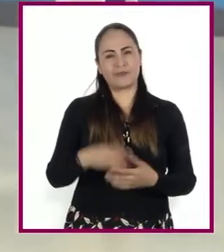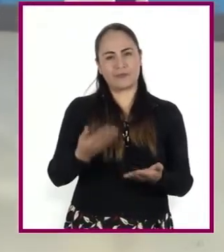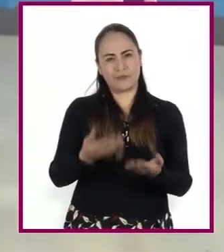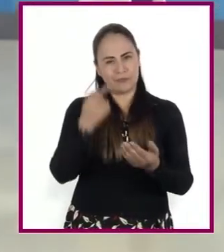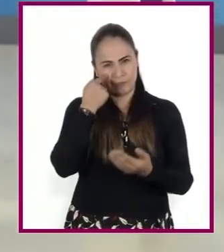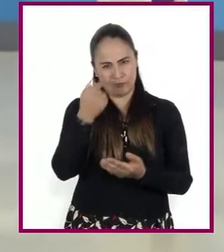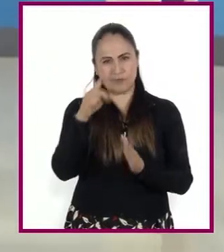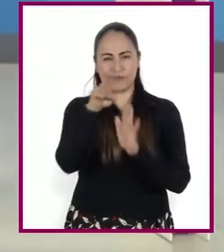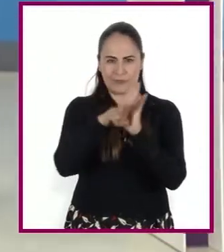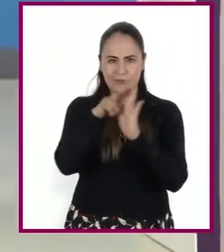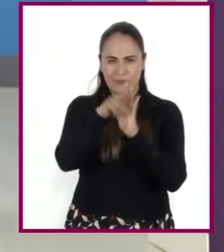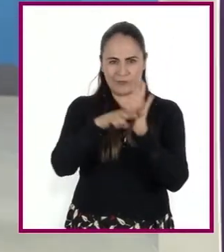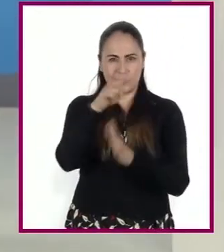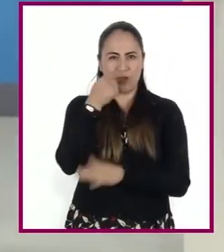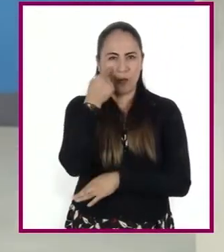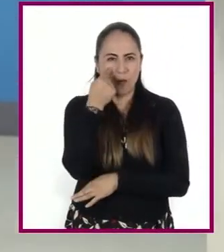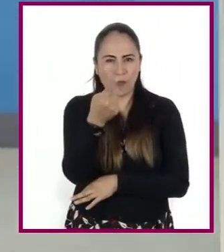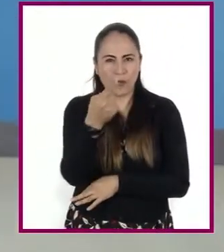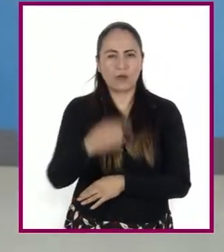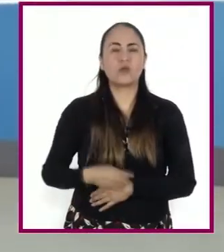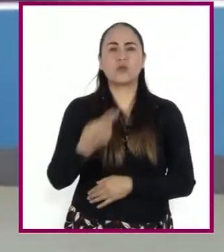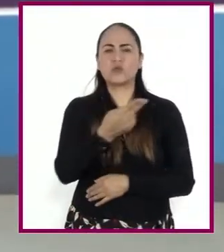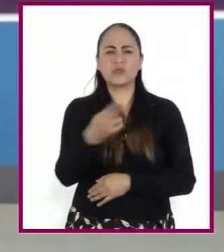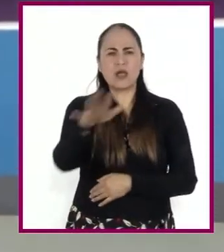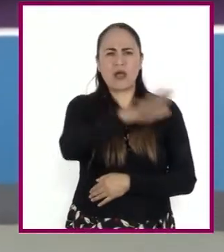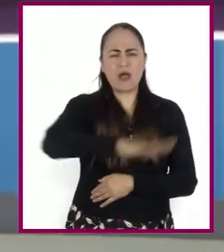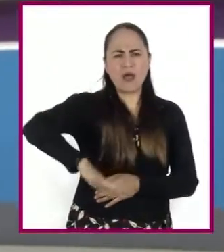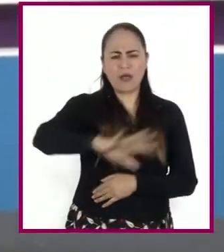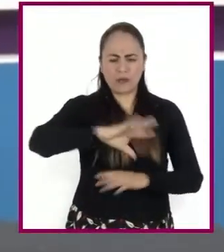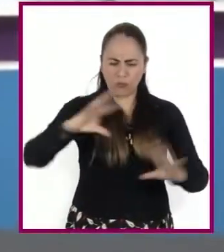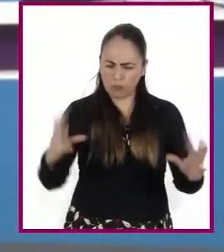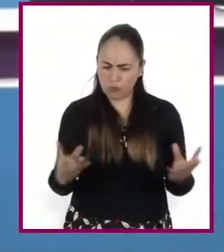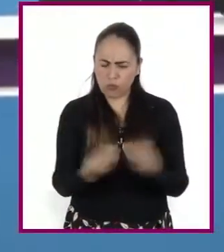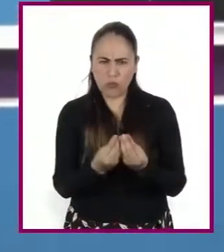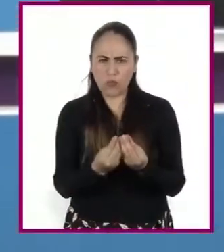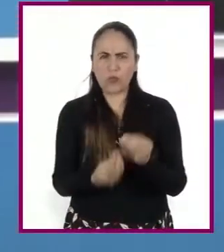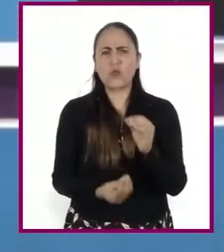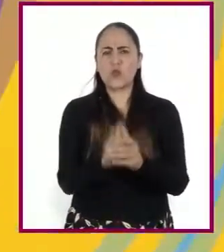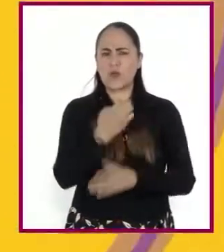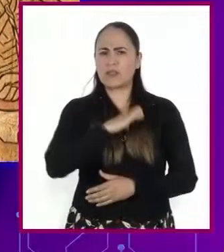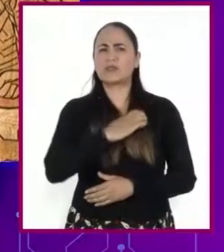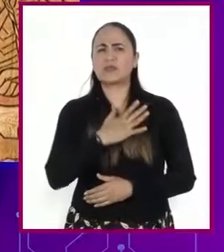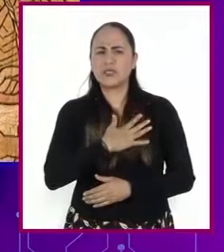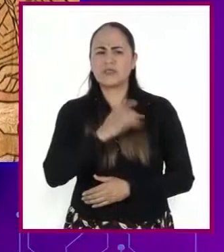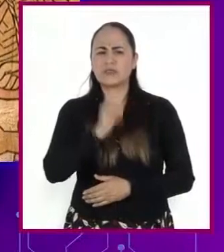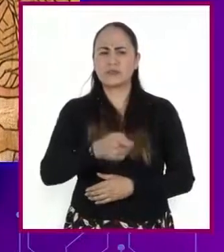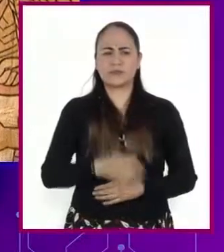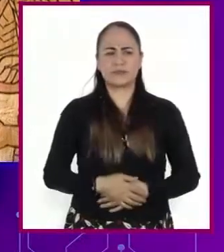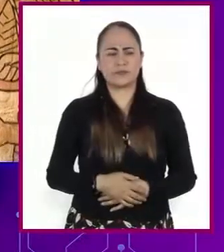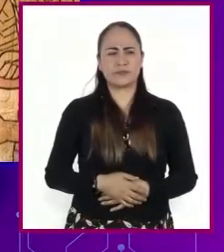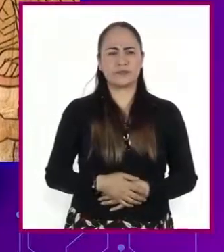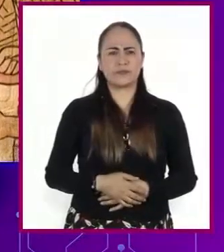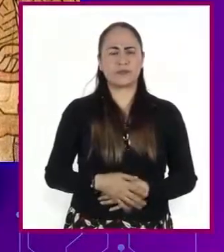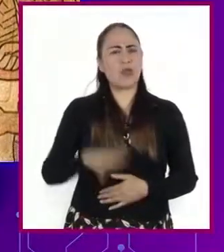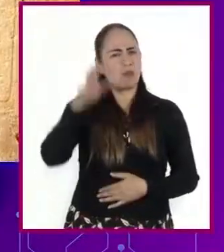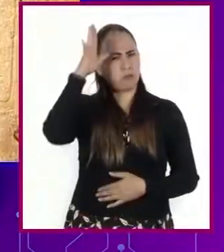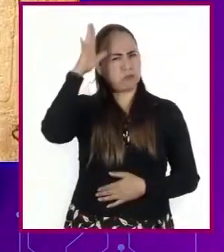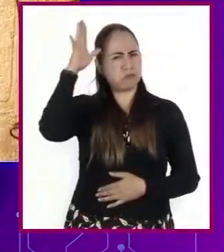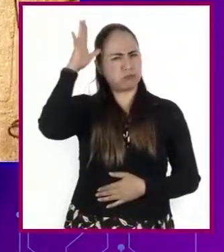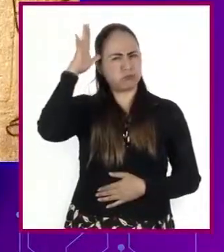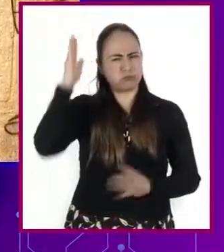1530. Etapa 3. Segunda audiencia real, de 1530 a